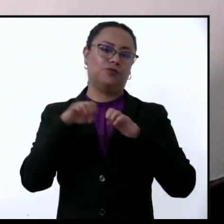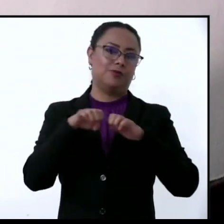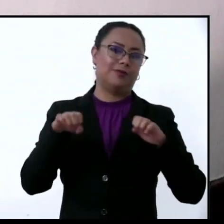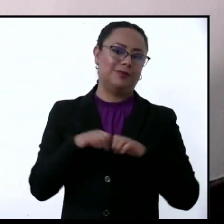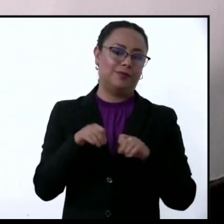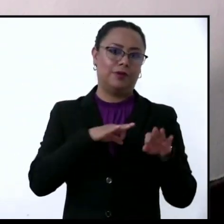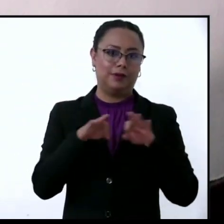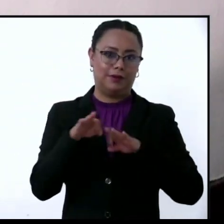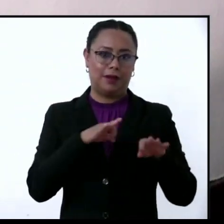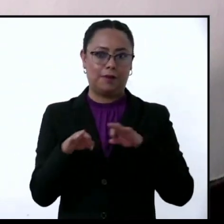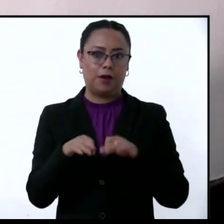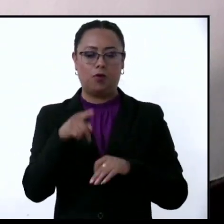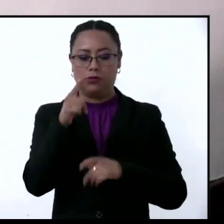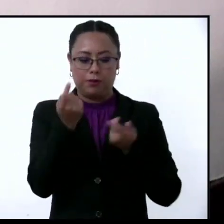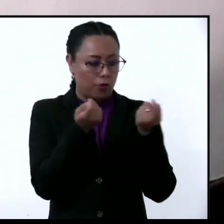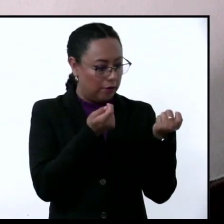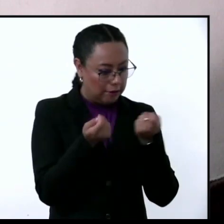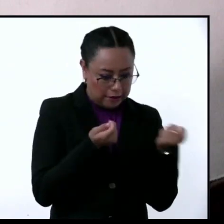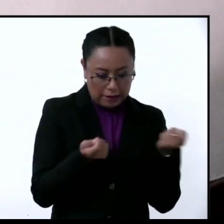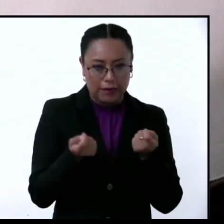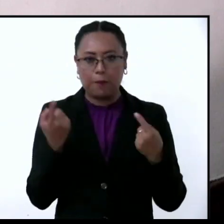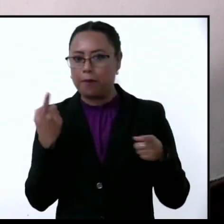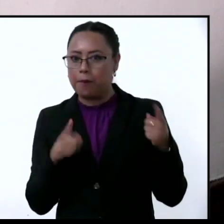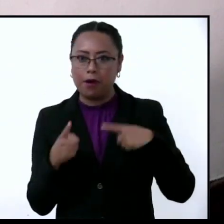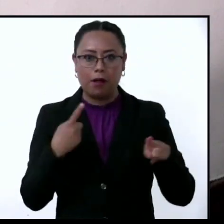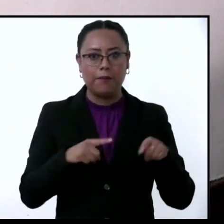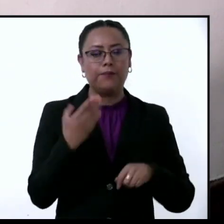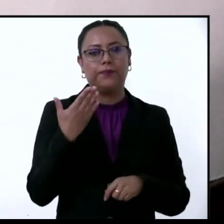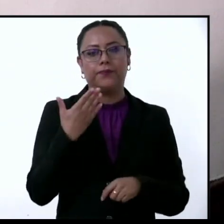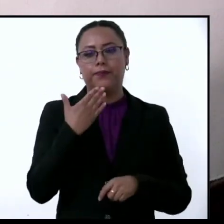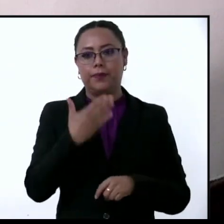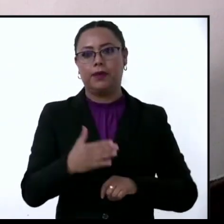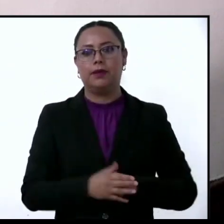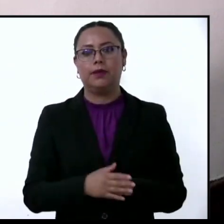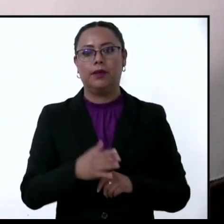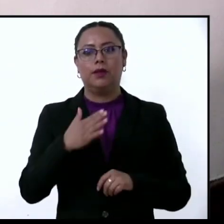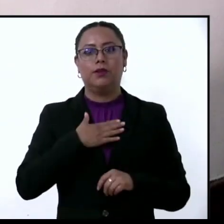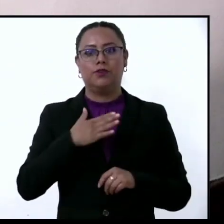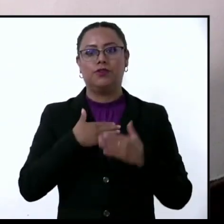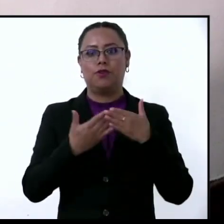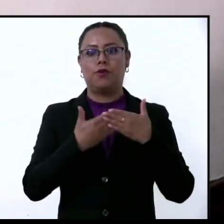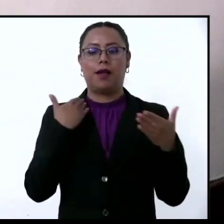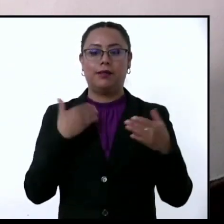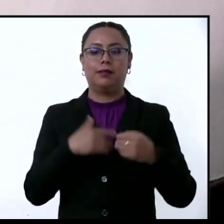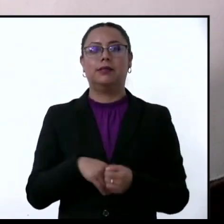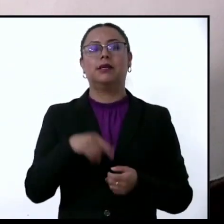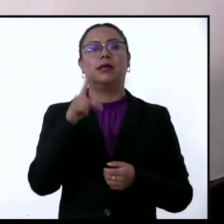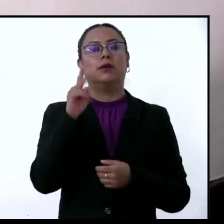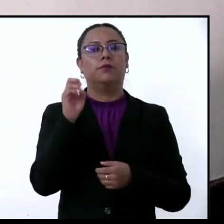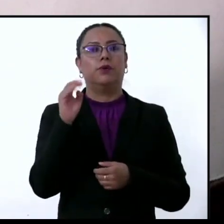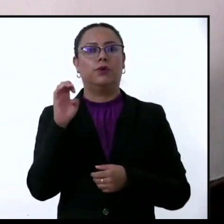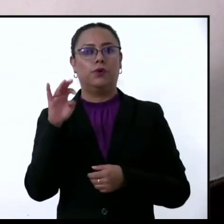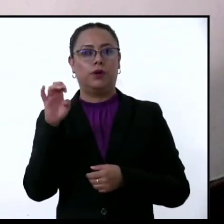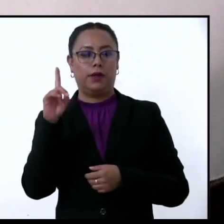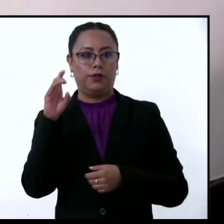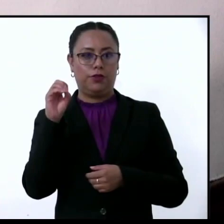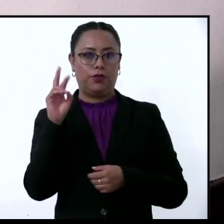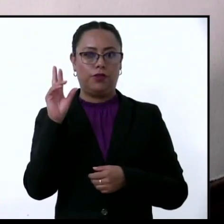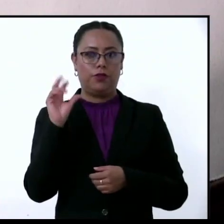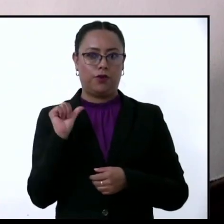trabajo, a usted por la dirección. Me consta, cuando fui procuradora de la Defensa del Trabajo con